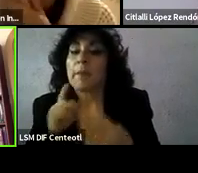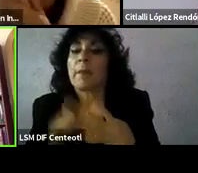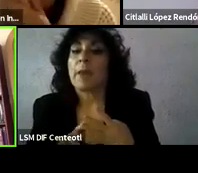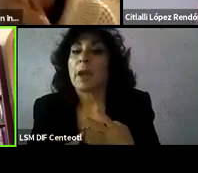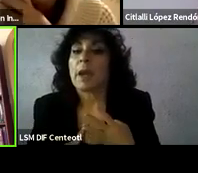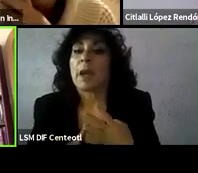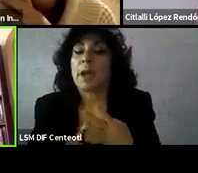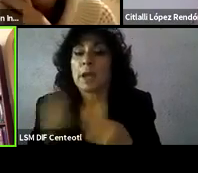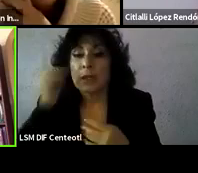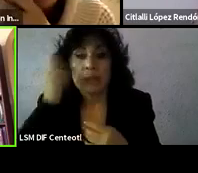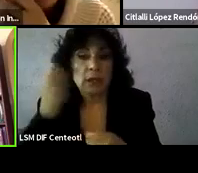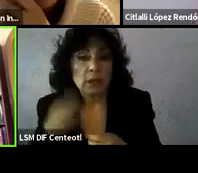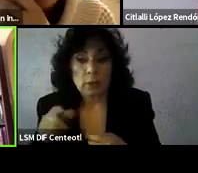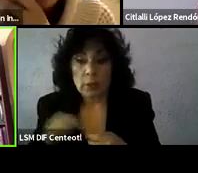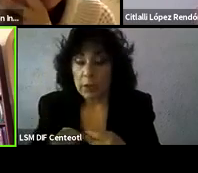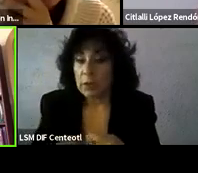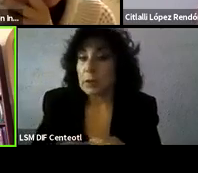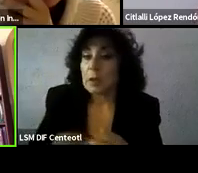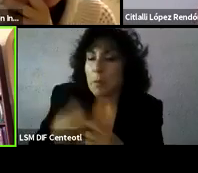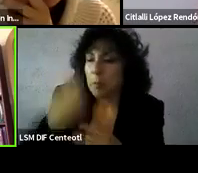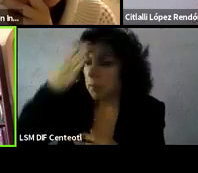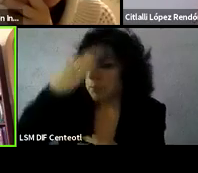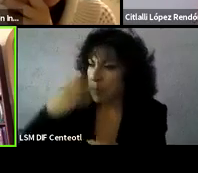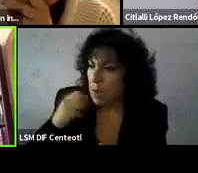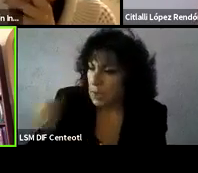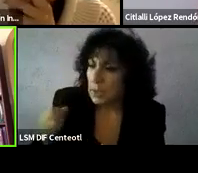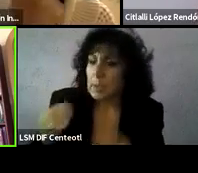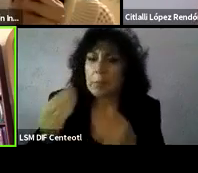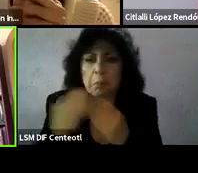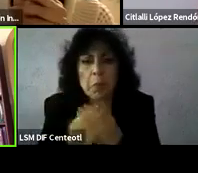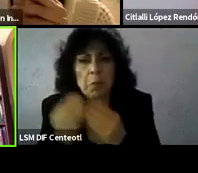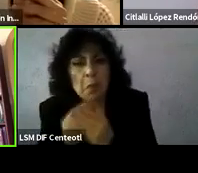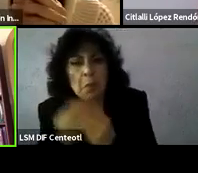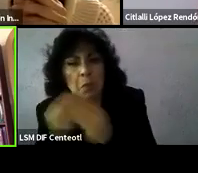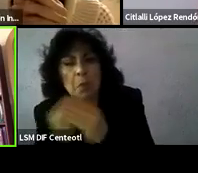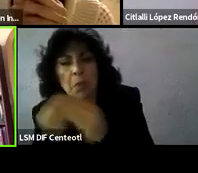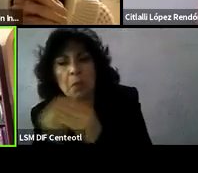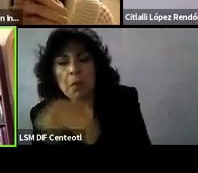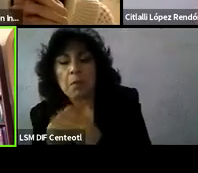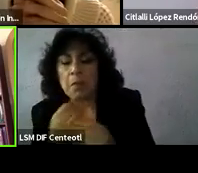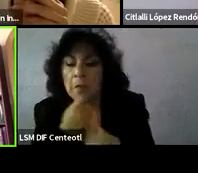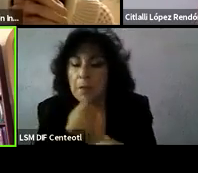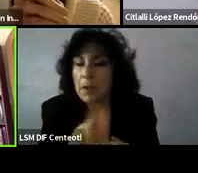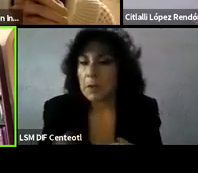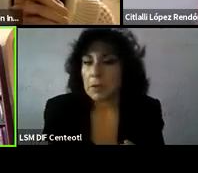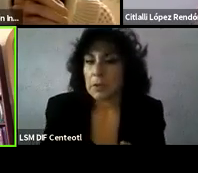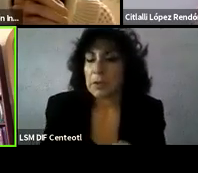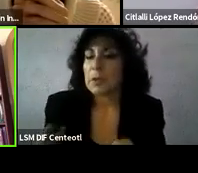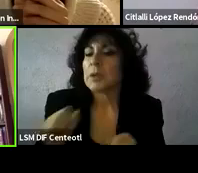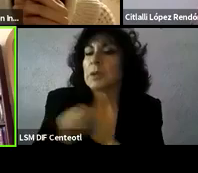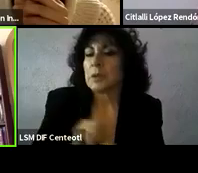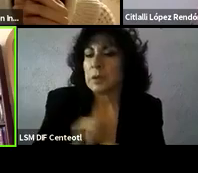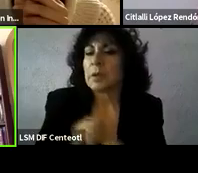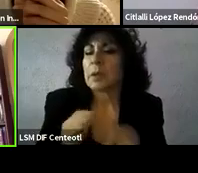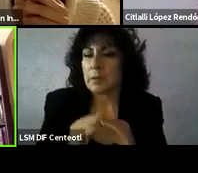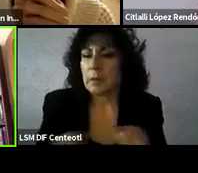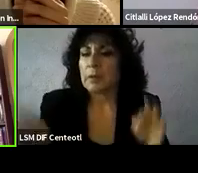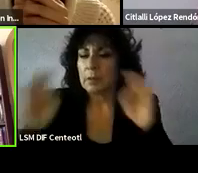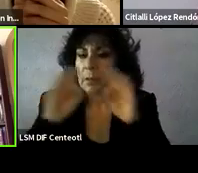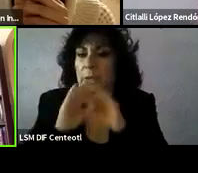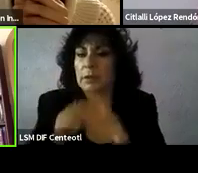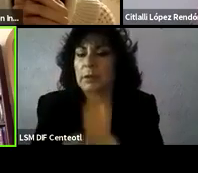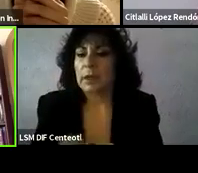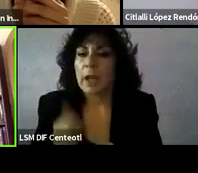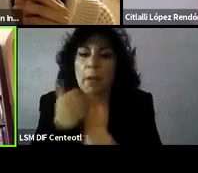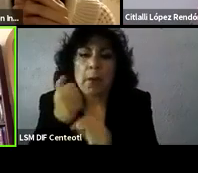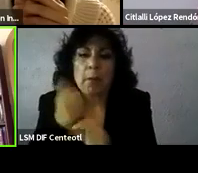capacitan a los niños y a las niñas para que realmente los chavos, sobre todo en secundaria, primaria no funciona, y ahí el comité tiene que más bien